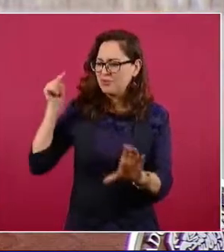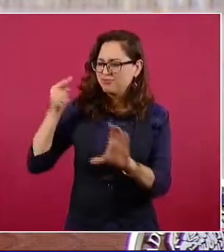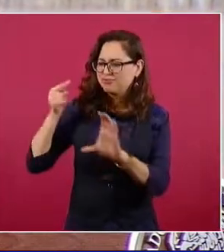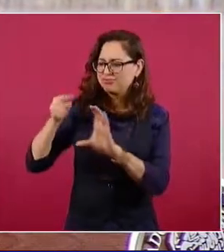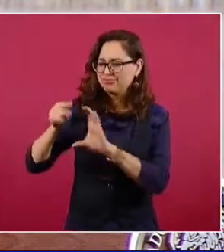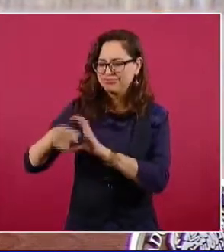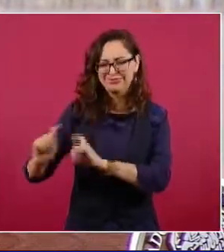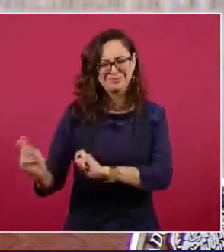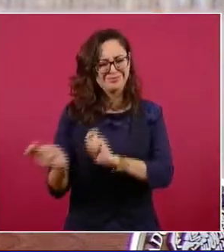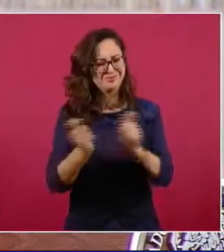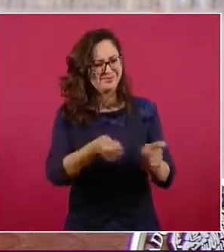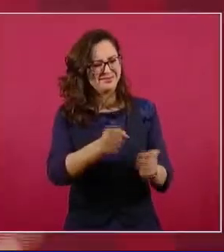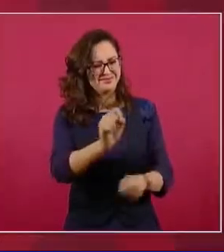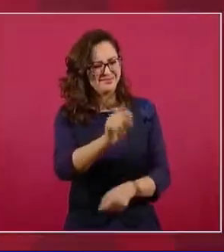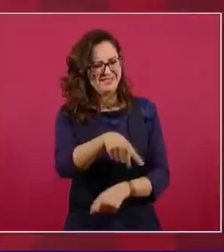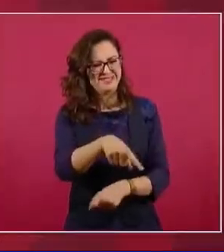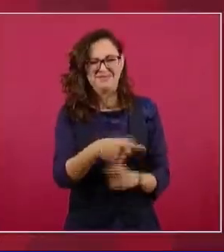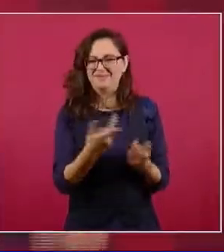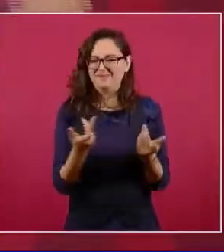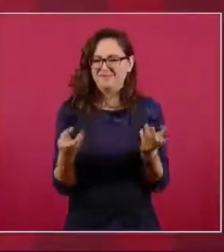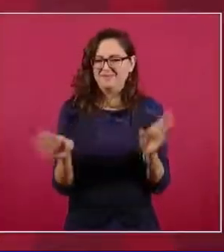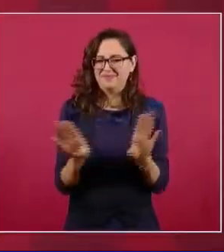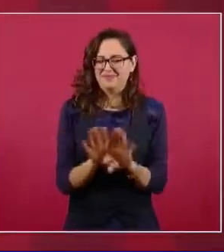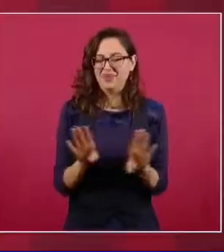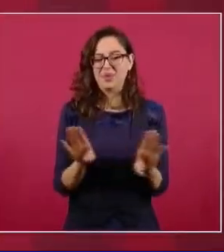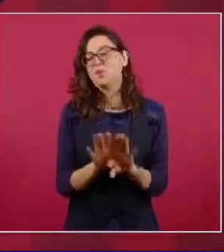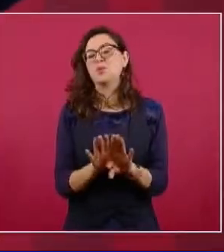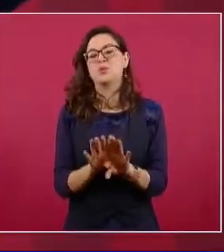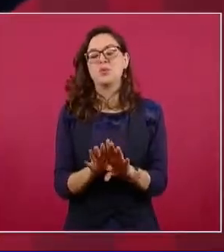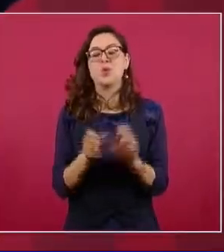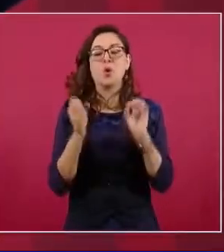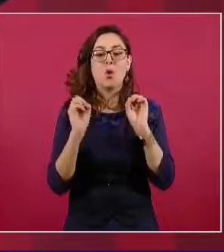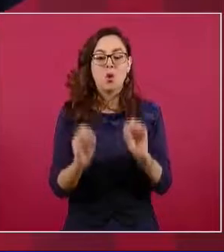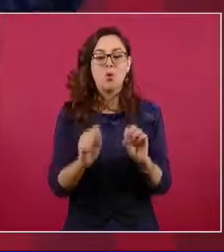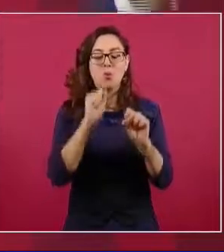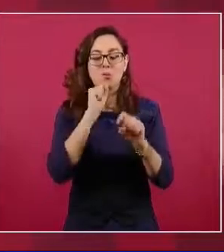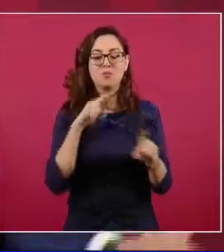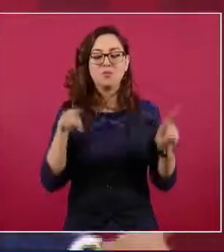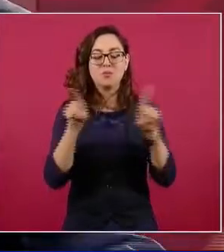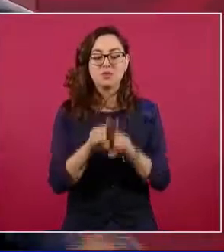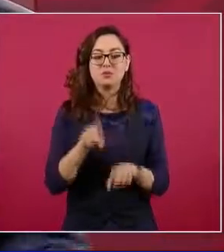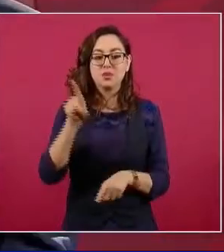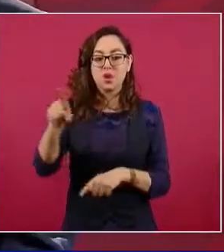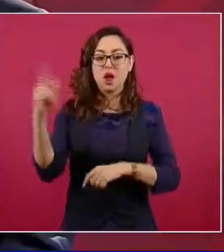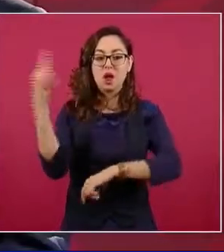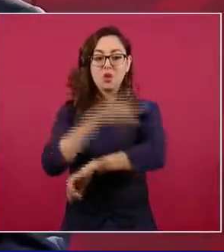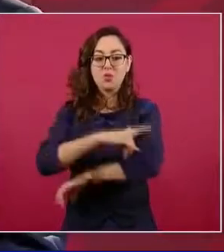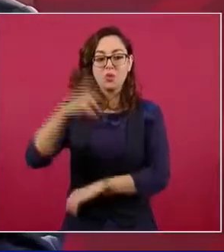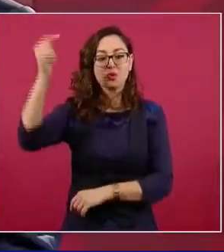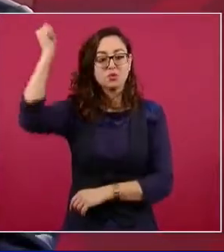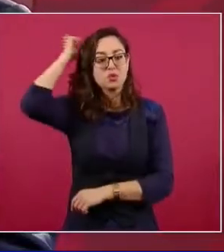empresa periodística que iba a ser la pista principal del aeropuerto de Texcoco.